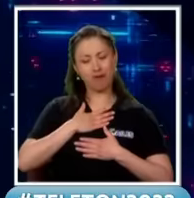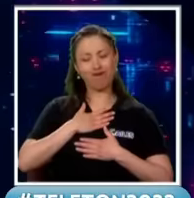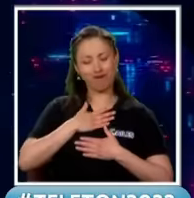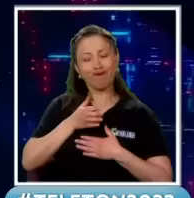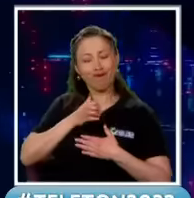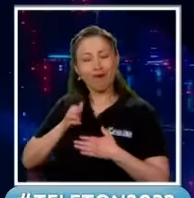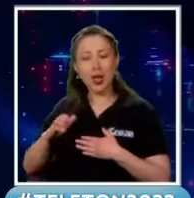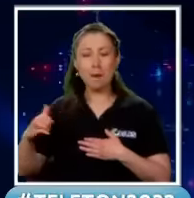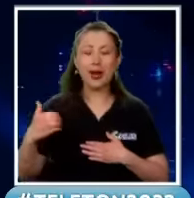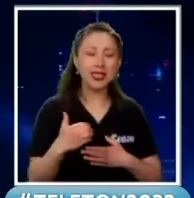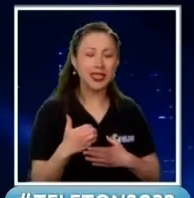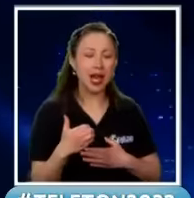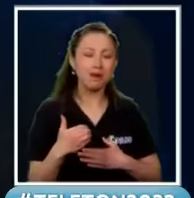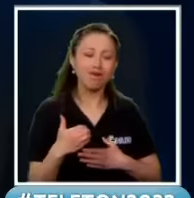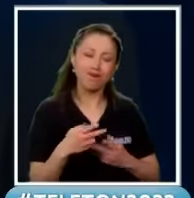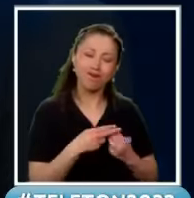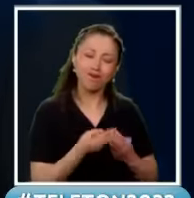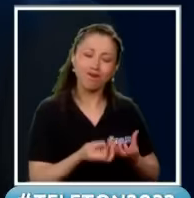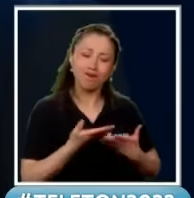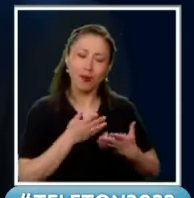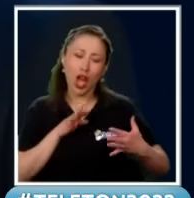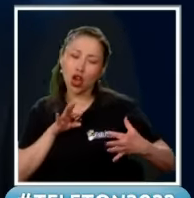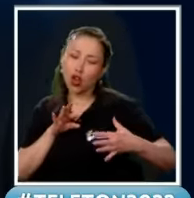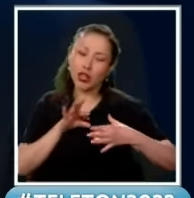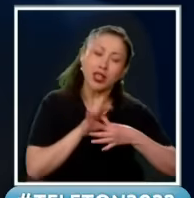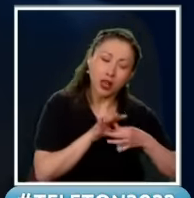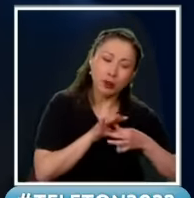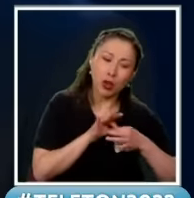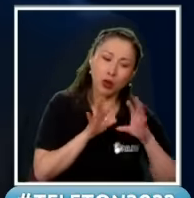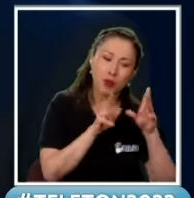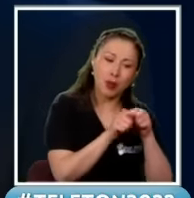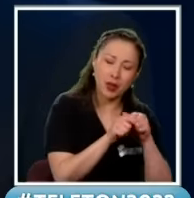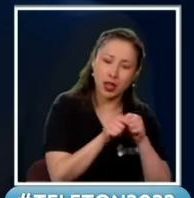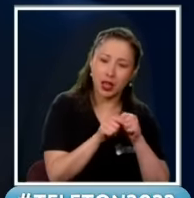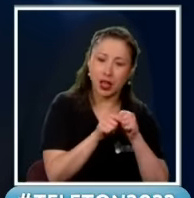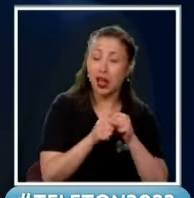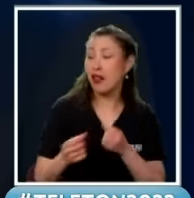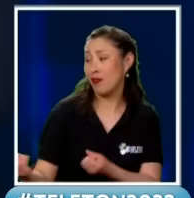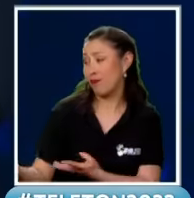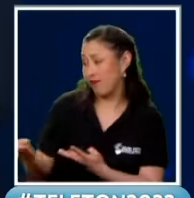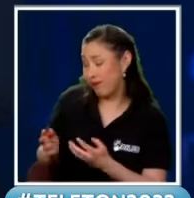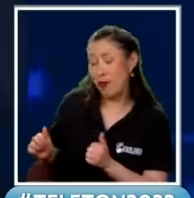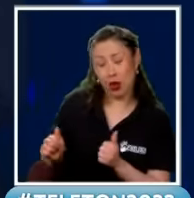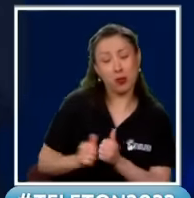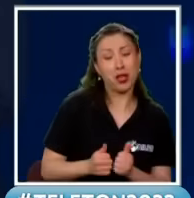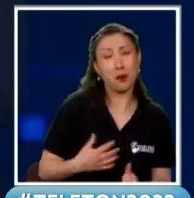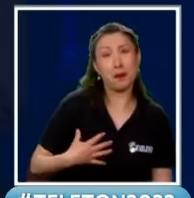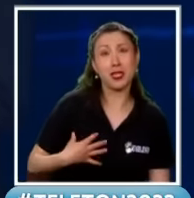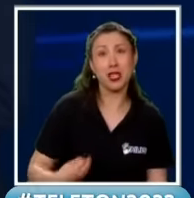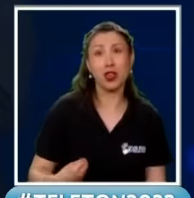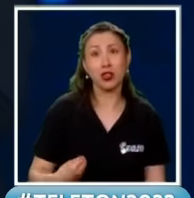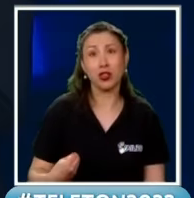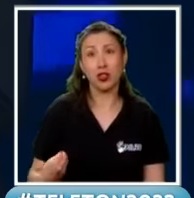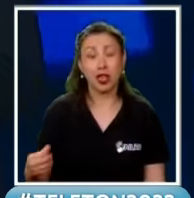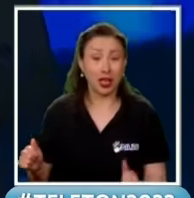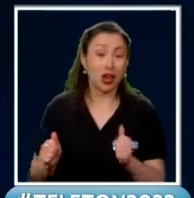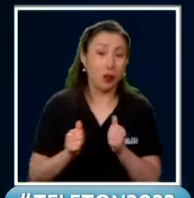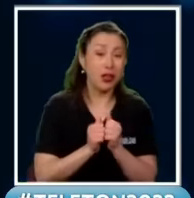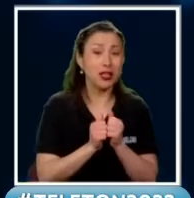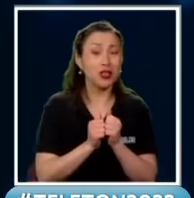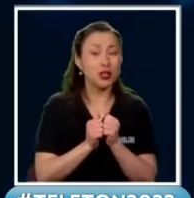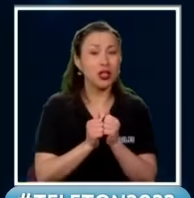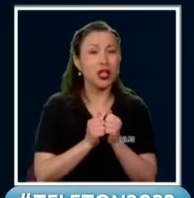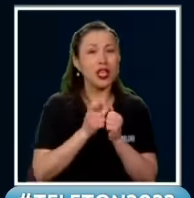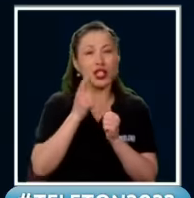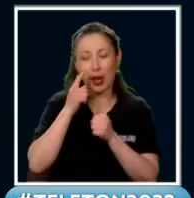me hace conectar y unirme con mi familia también. Vinieron mis hijos hoy y están acá, y creo que poder